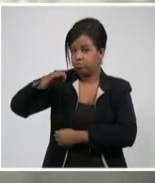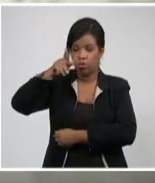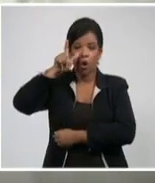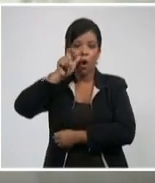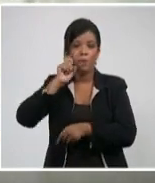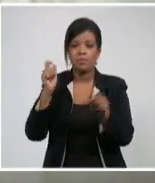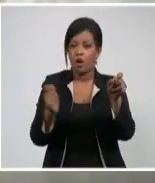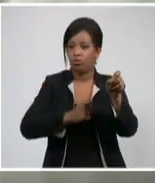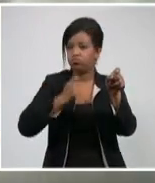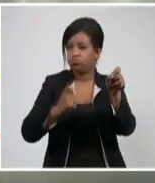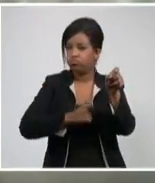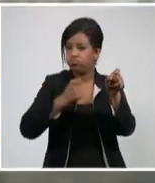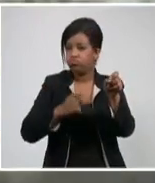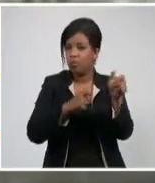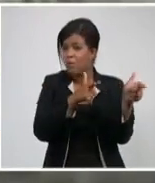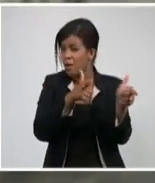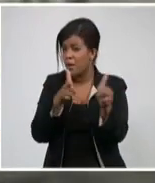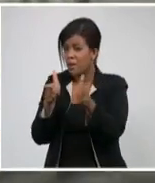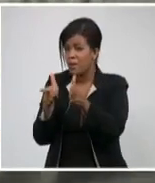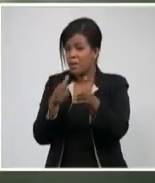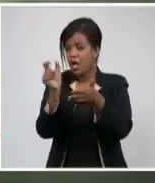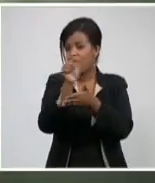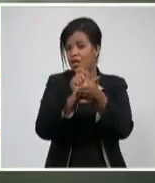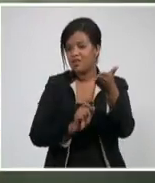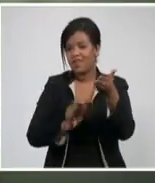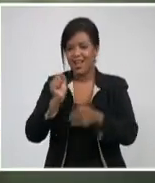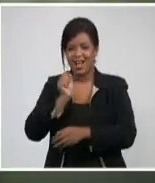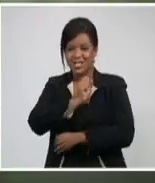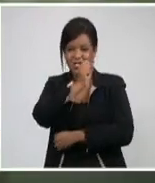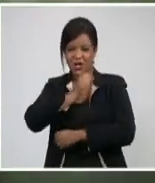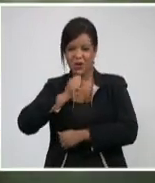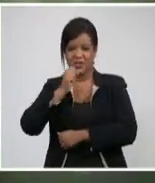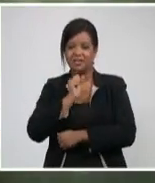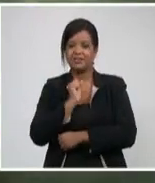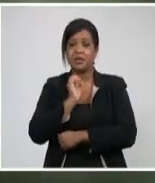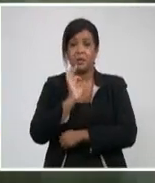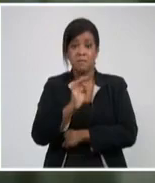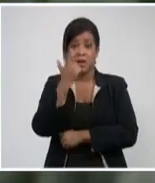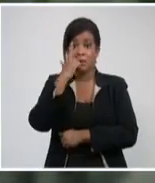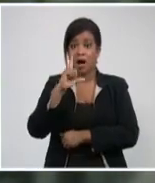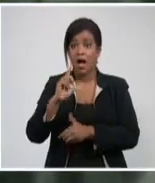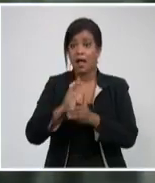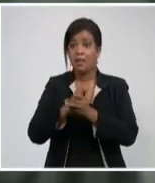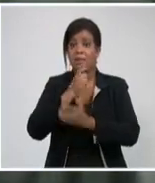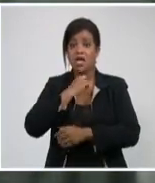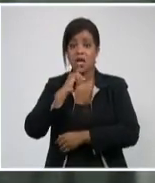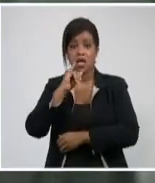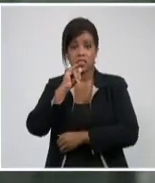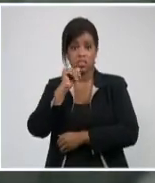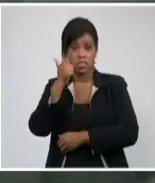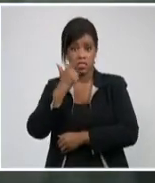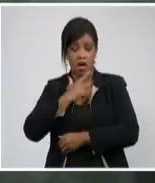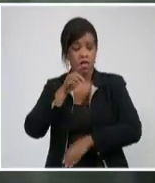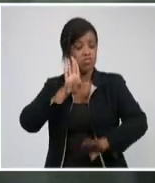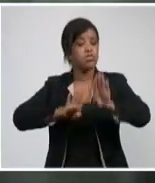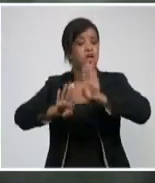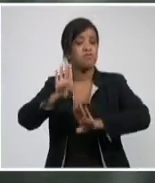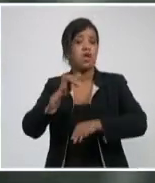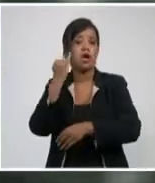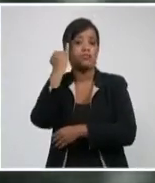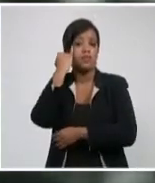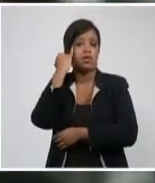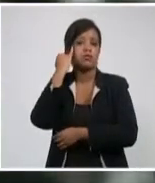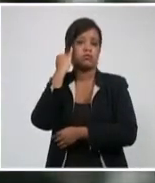de batirse a las balas y escribir canciones. Almeida fue profundo en la justeza de las ideas que defendió y al